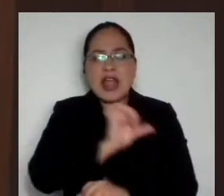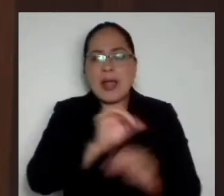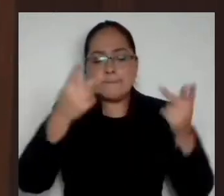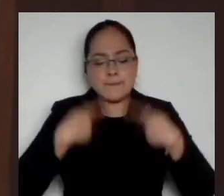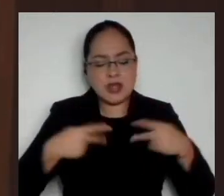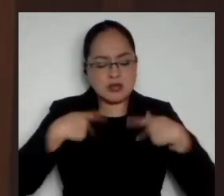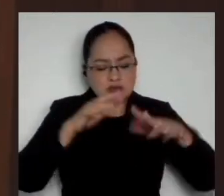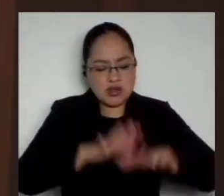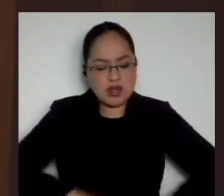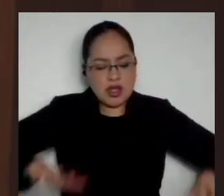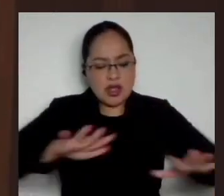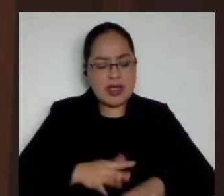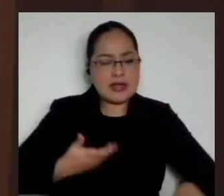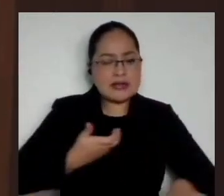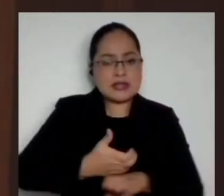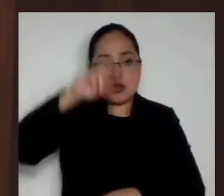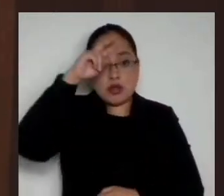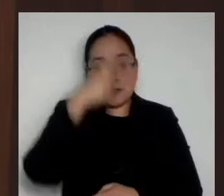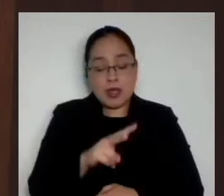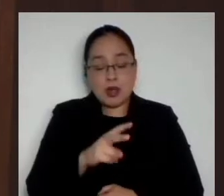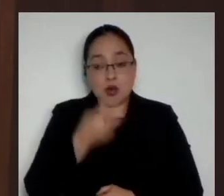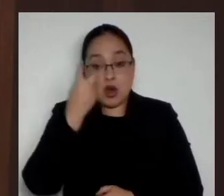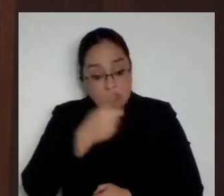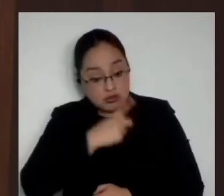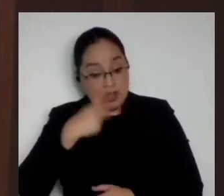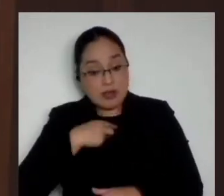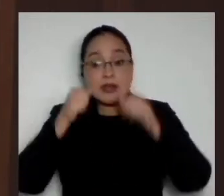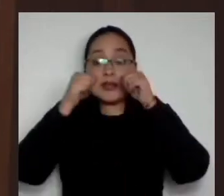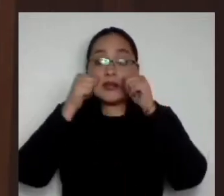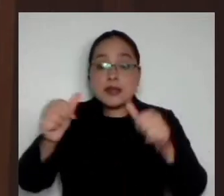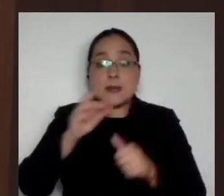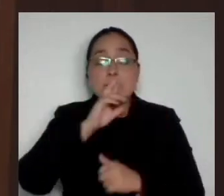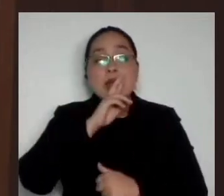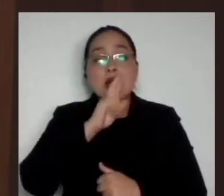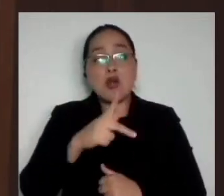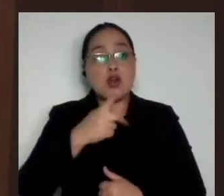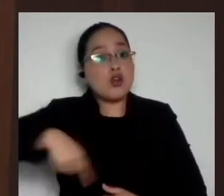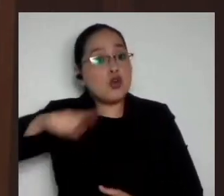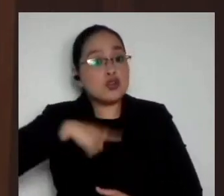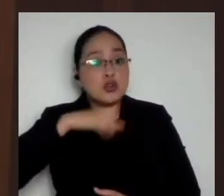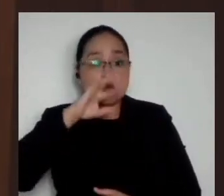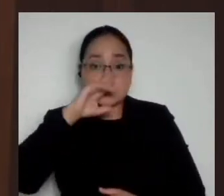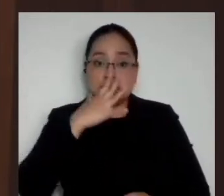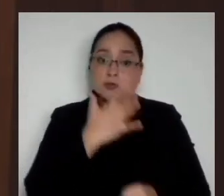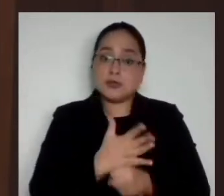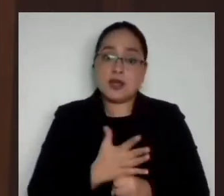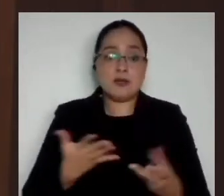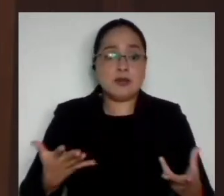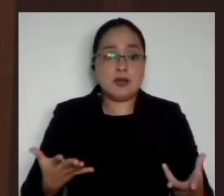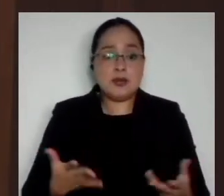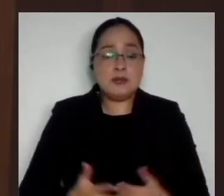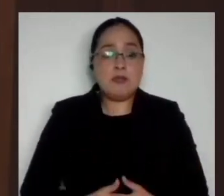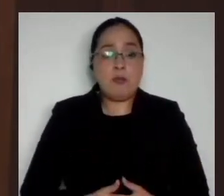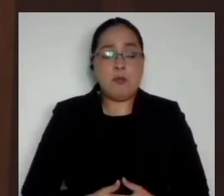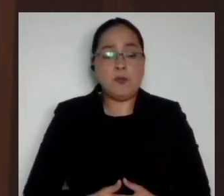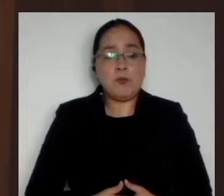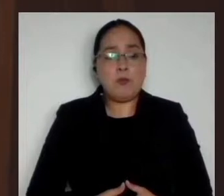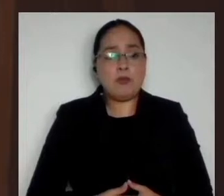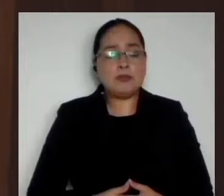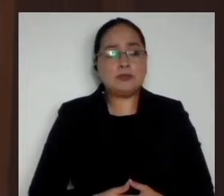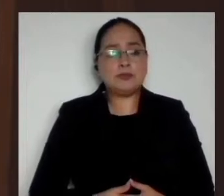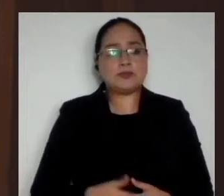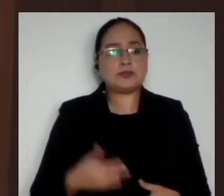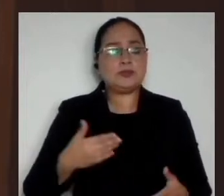los sujetos de nuestra atención, de nuestra responsabilidad legislativa. Hay que resolver